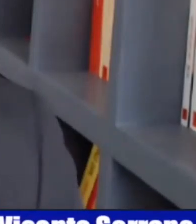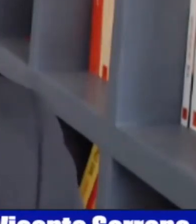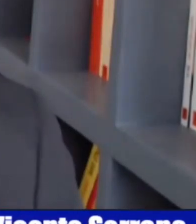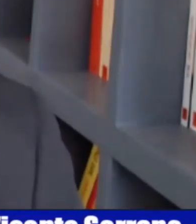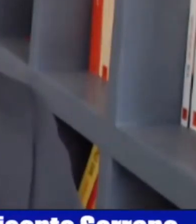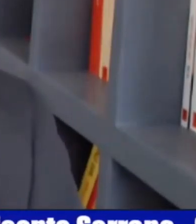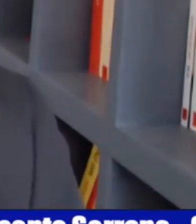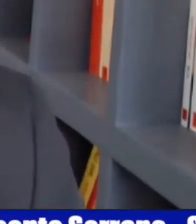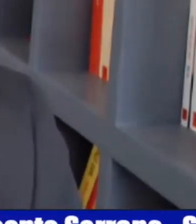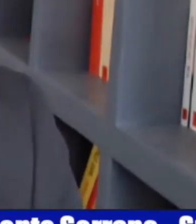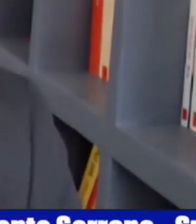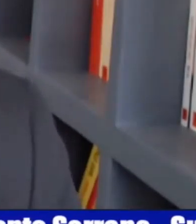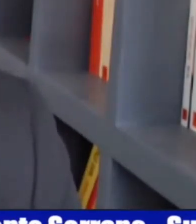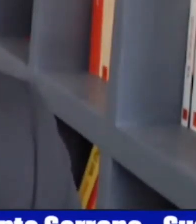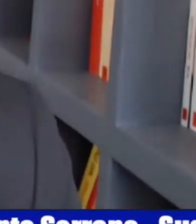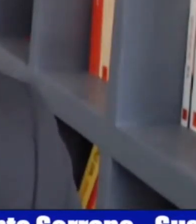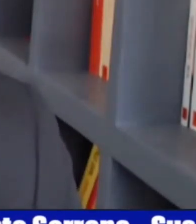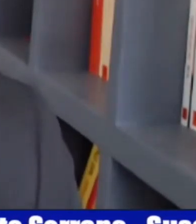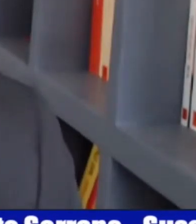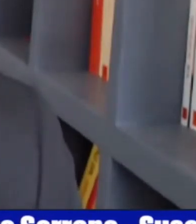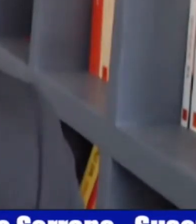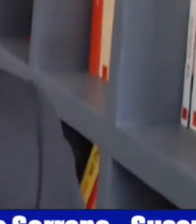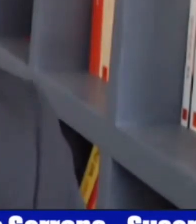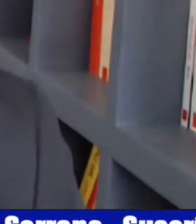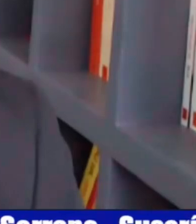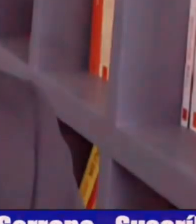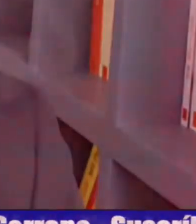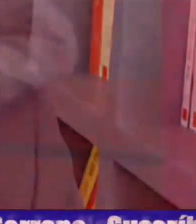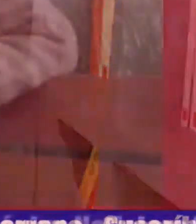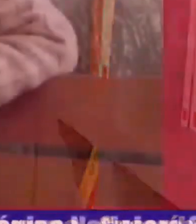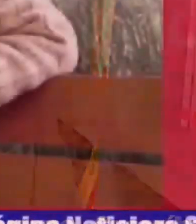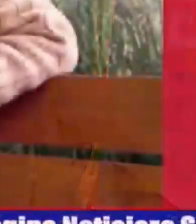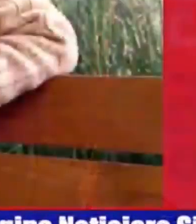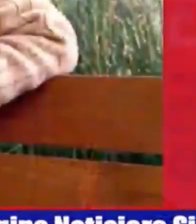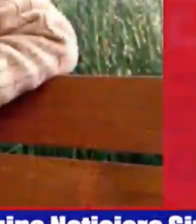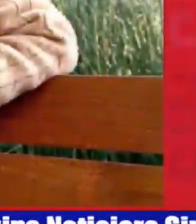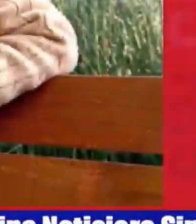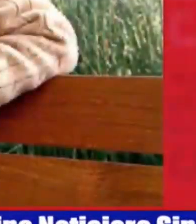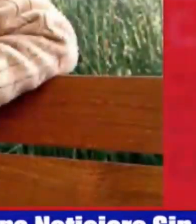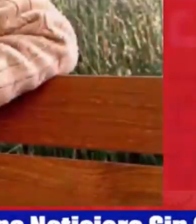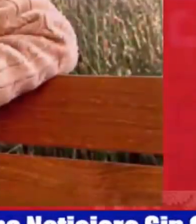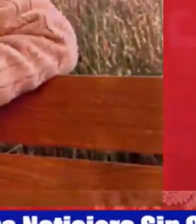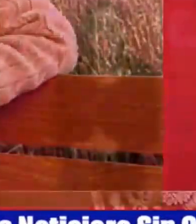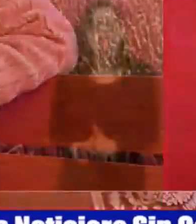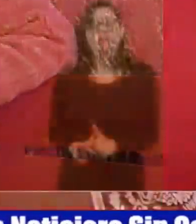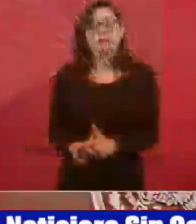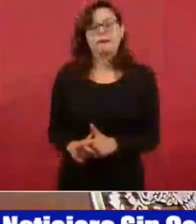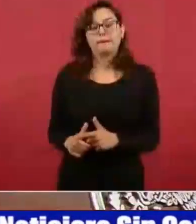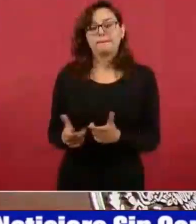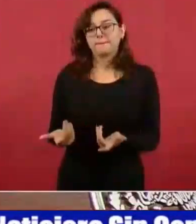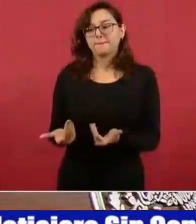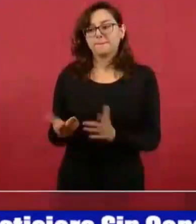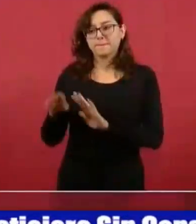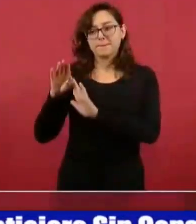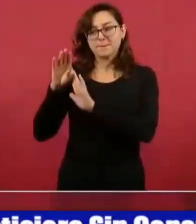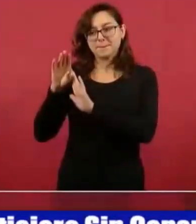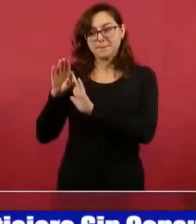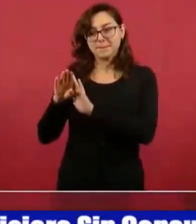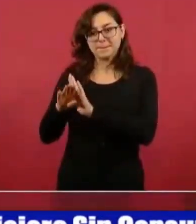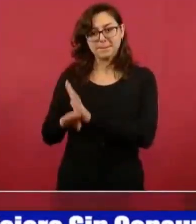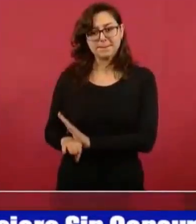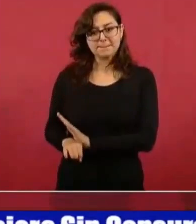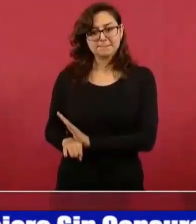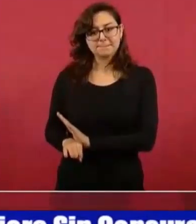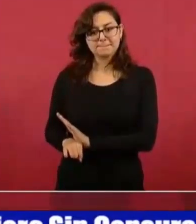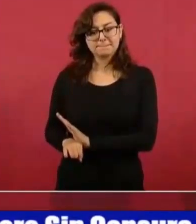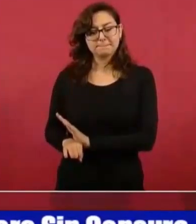portada de Letras Libres, pero eso es lo que tenemos en esencia, un presidente historiador, y ese presidente es López